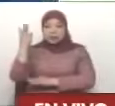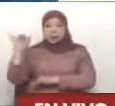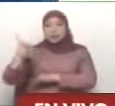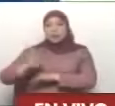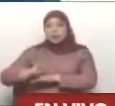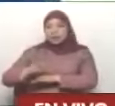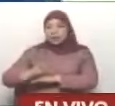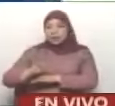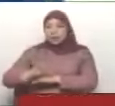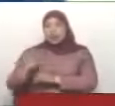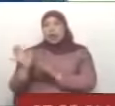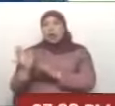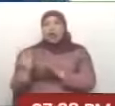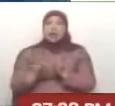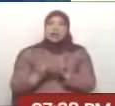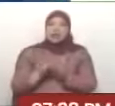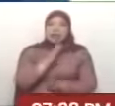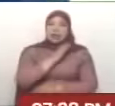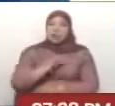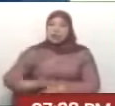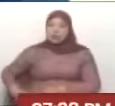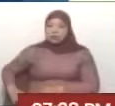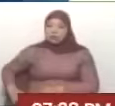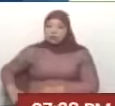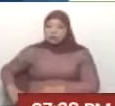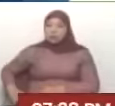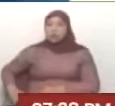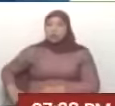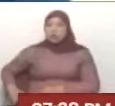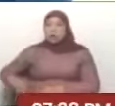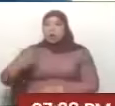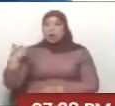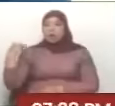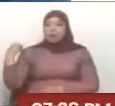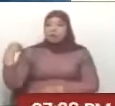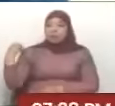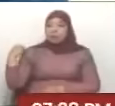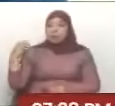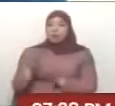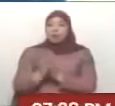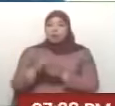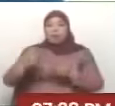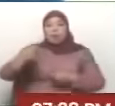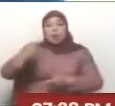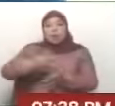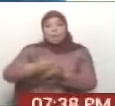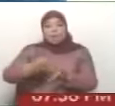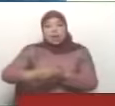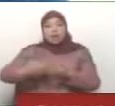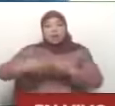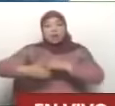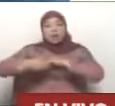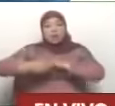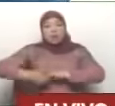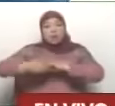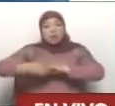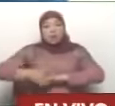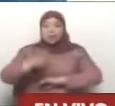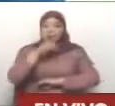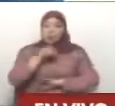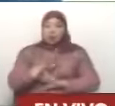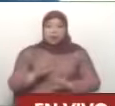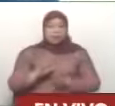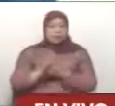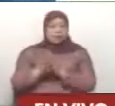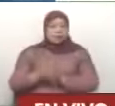Esto fue una de las peticiones que ustedes hicieron. Aquí tengo en mi mano la Gaceta Oficial de la República Bolivariana